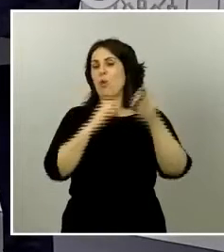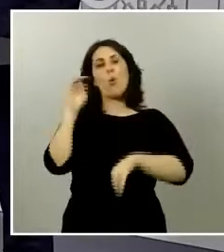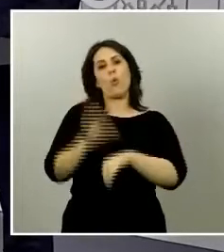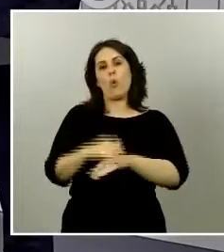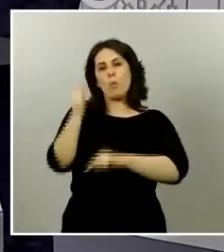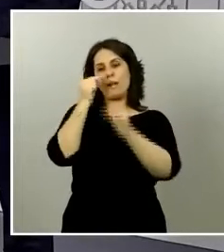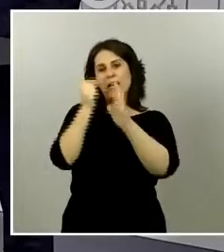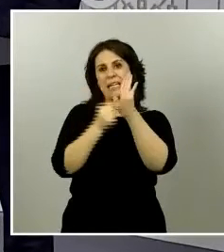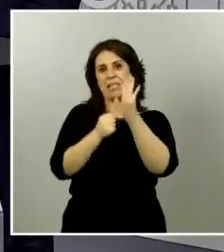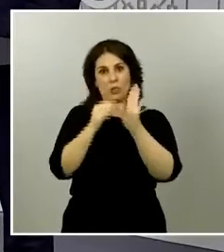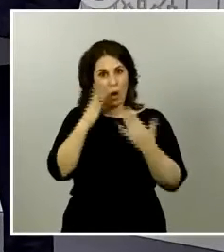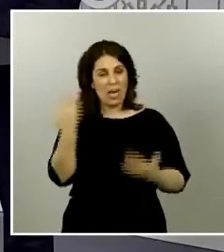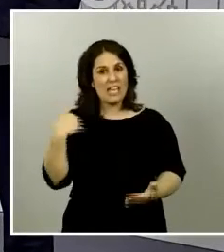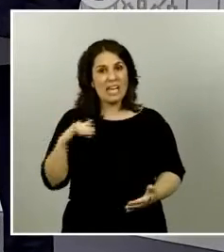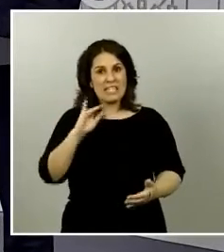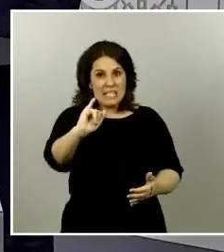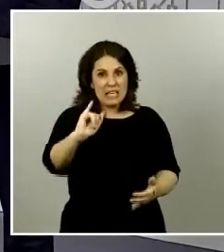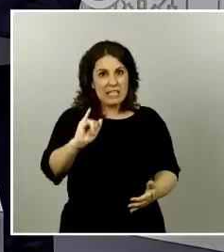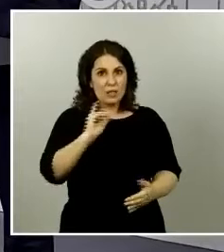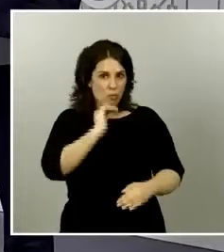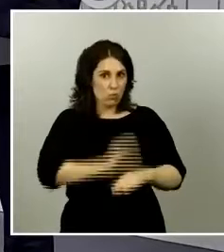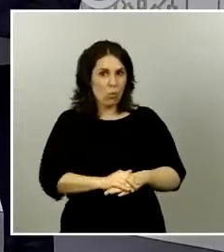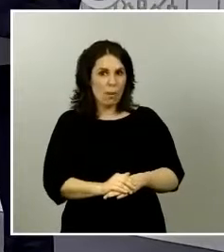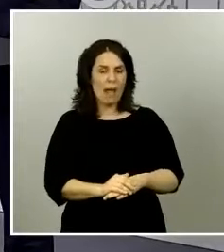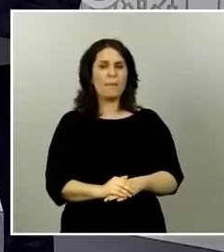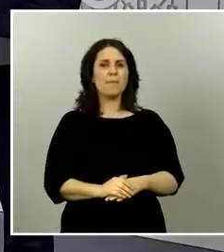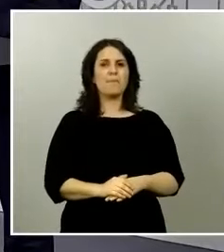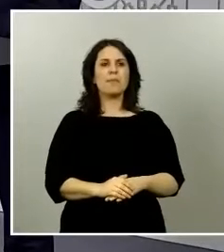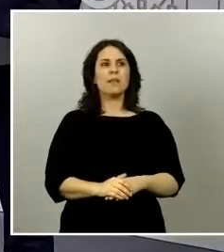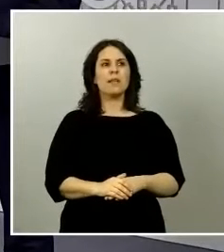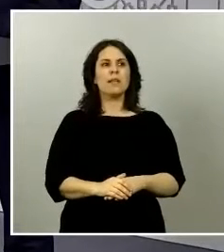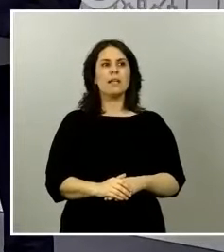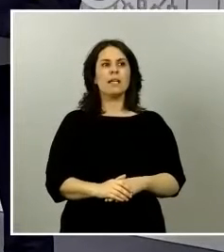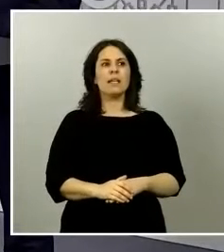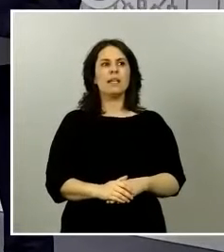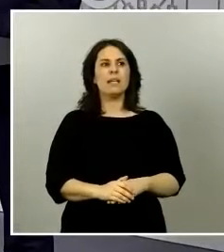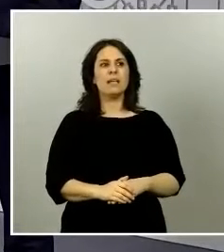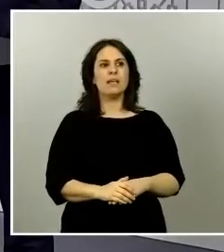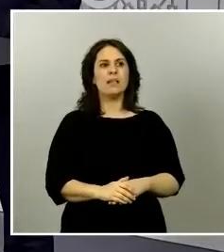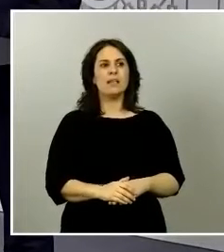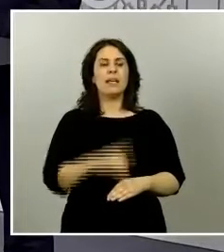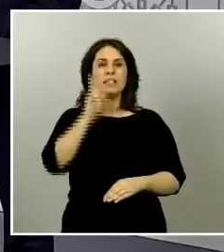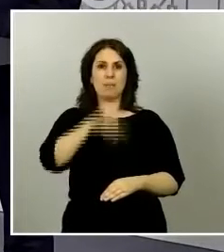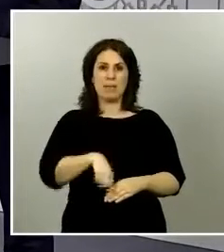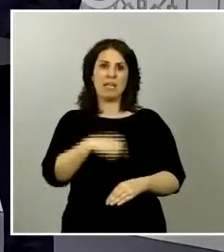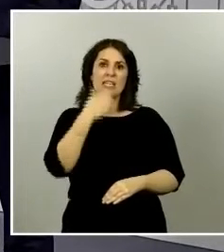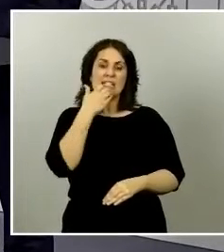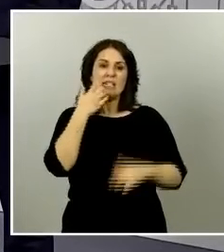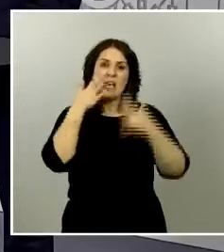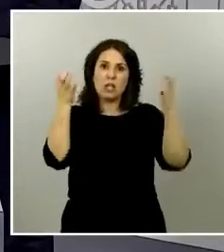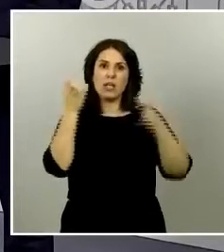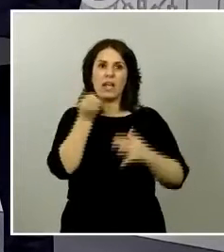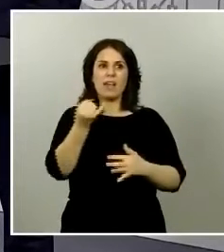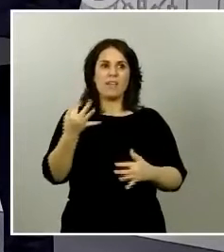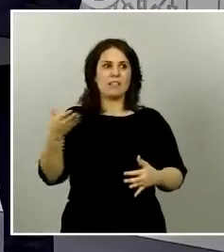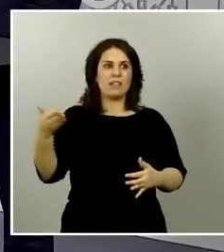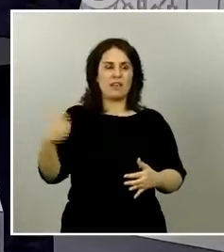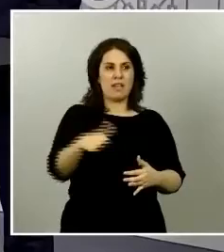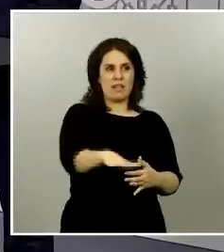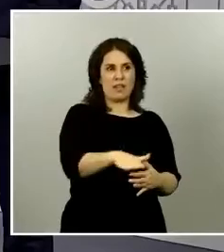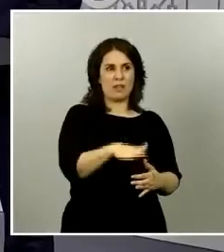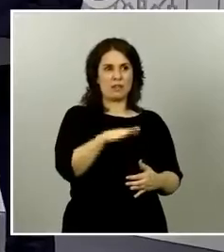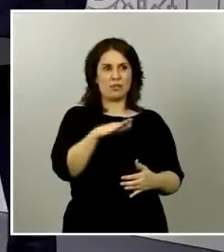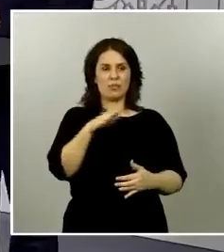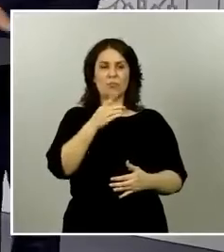en su informe que no cumplía con requisitos como para pasar a la fase 1, ahora ya sí los cumplen, y finalmente si nos darán la cifra